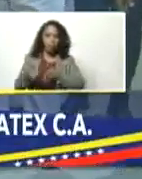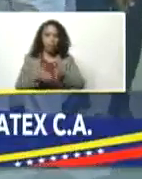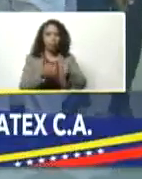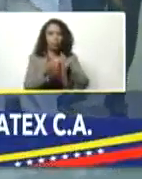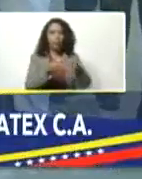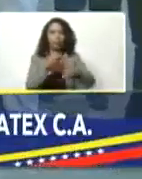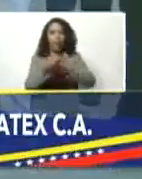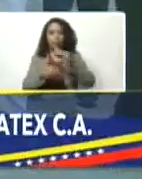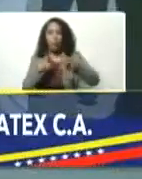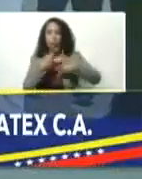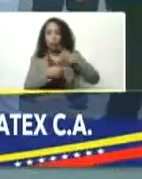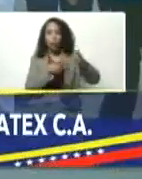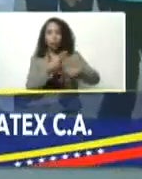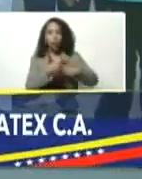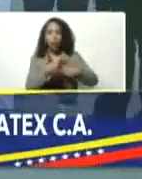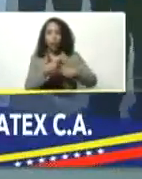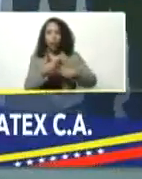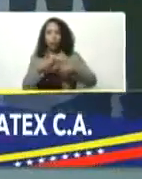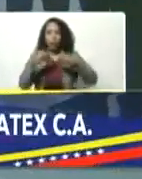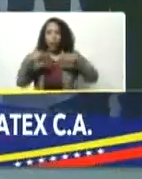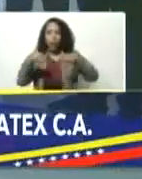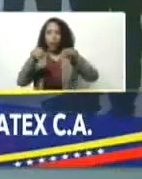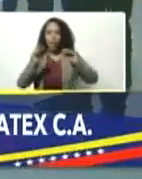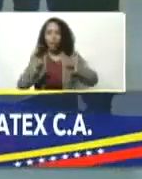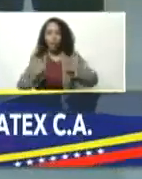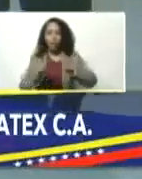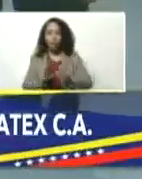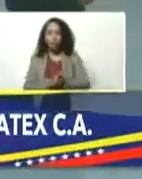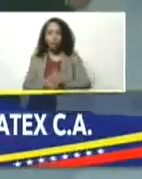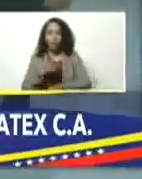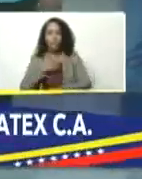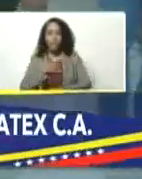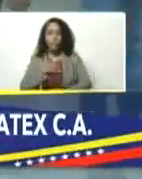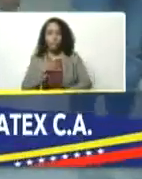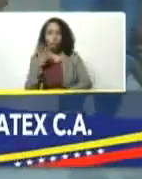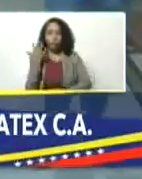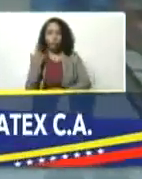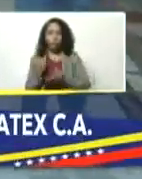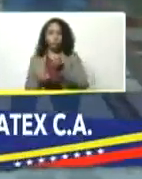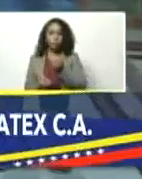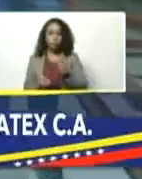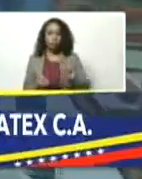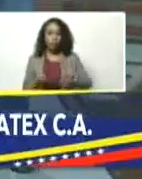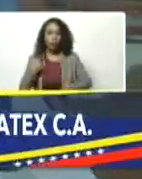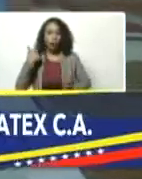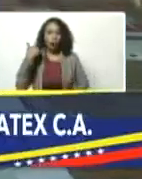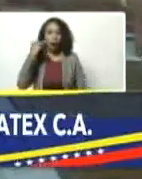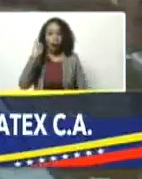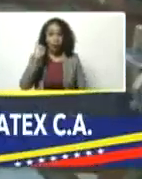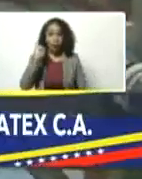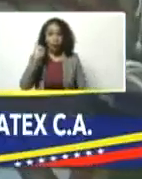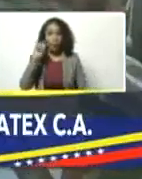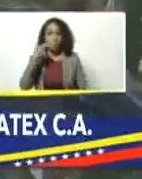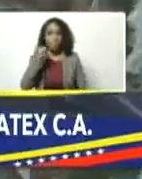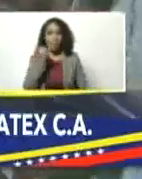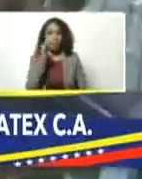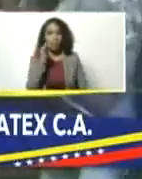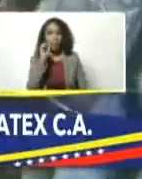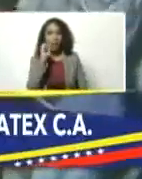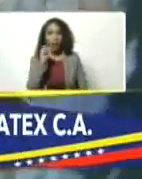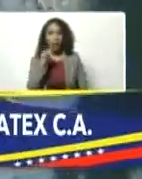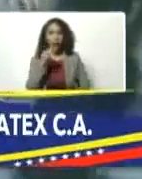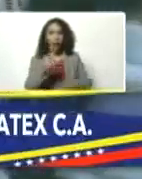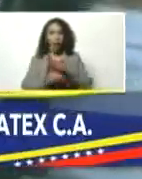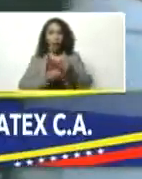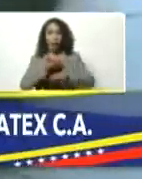hace la producción de alfombra. A mi mano izquierda tenemos a Miriam Torrealba haciendo lo